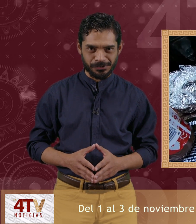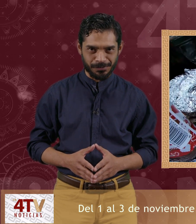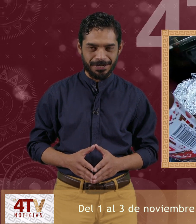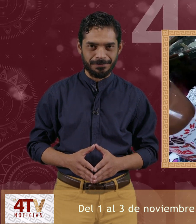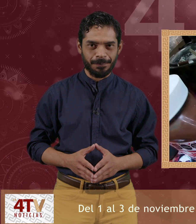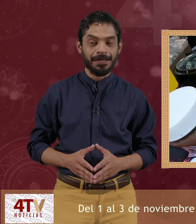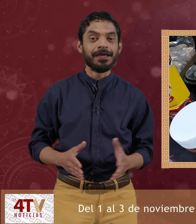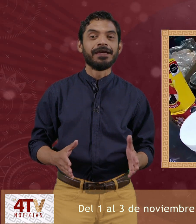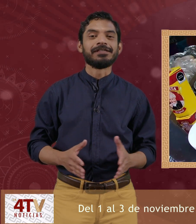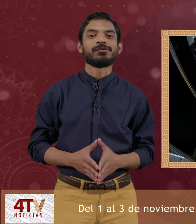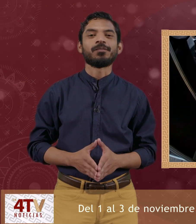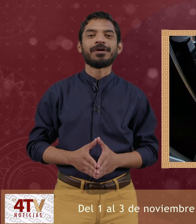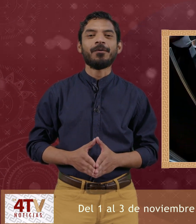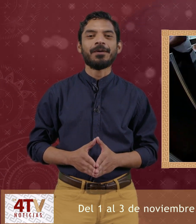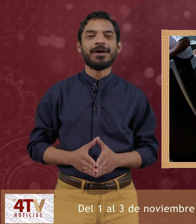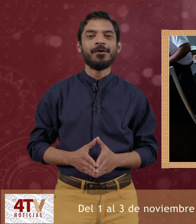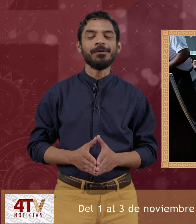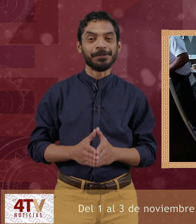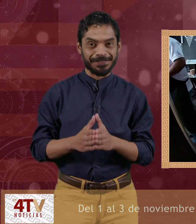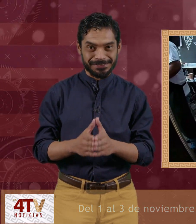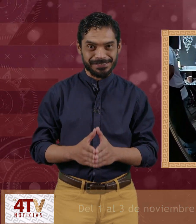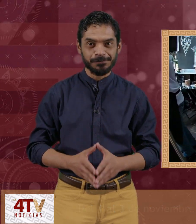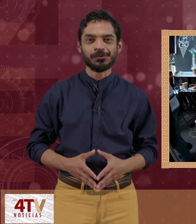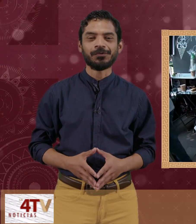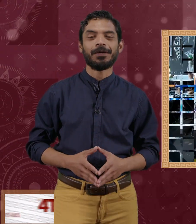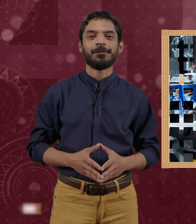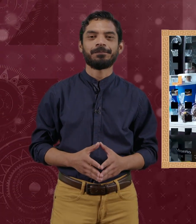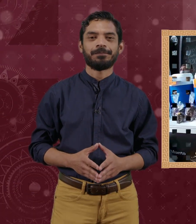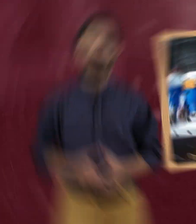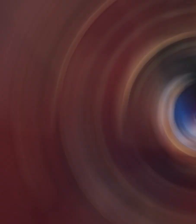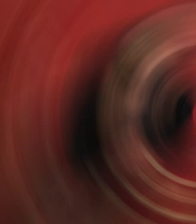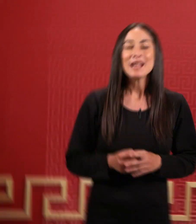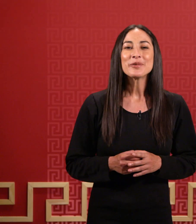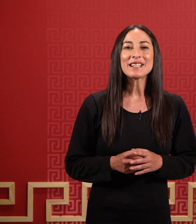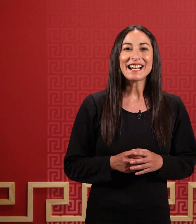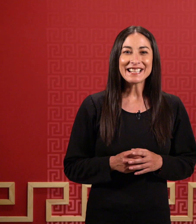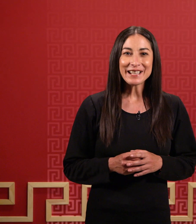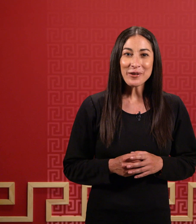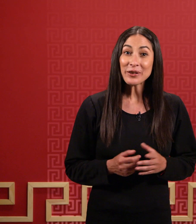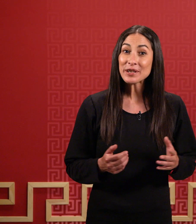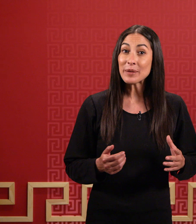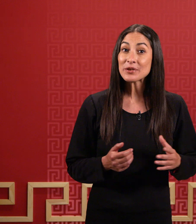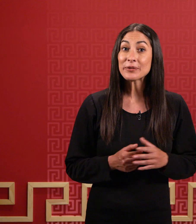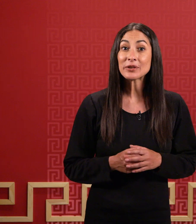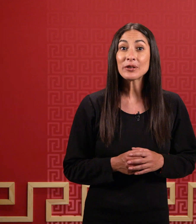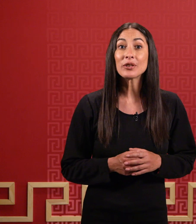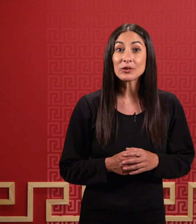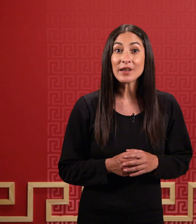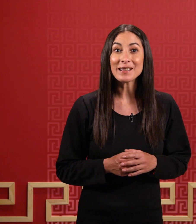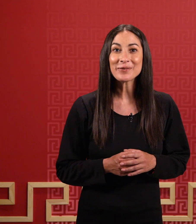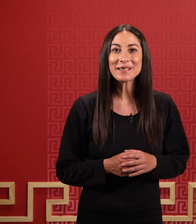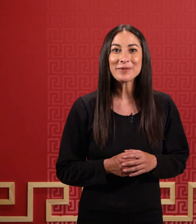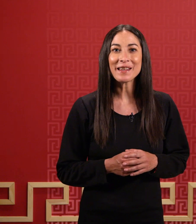Palacio Nacional. Es todo por ahora, Pao. Regresamos contigo. Muchas gracias, Eduardo. Sigamos disfrutando